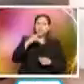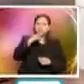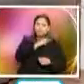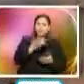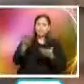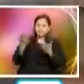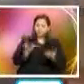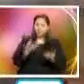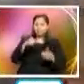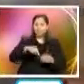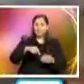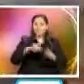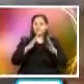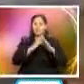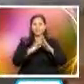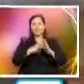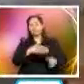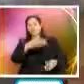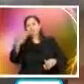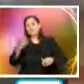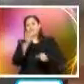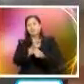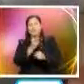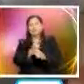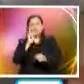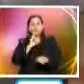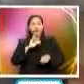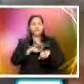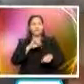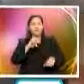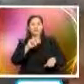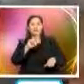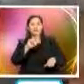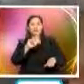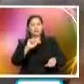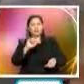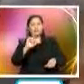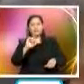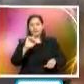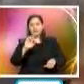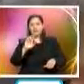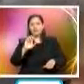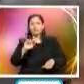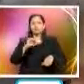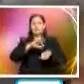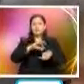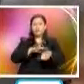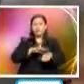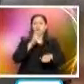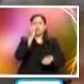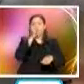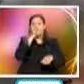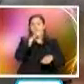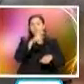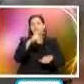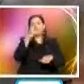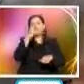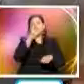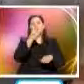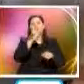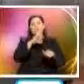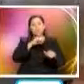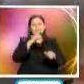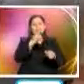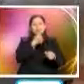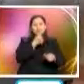rápidamente me encuentro del otro lado de la casa con nuestra invitada, la doctora Carla Flores, quien es médico pediatra especialista en síndrome de